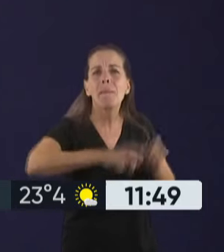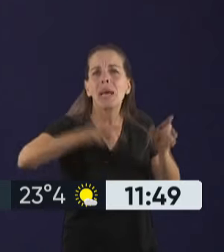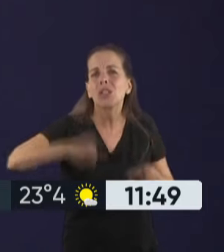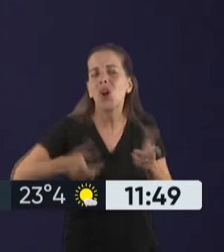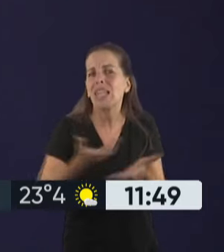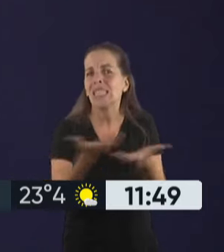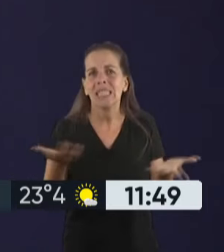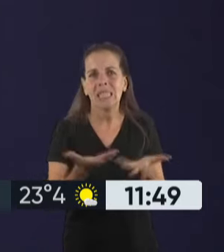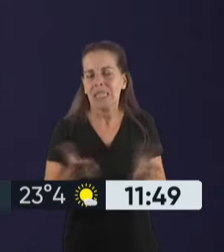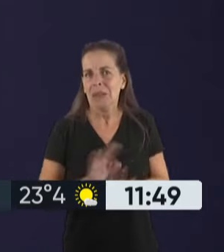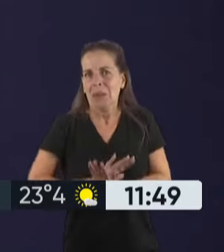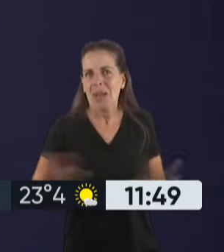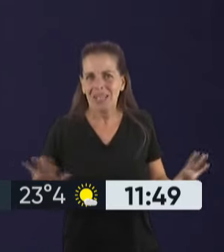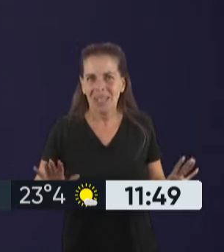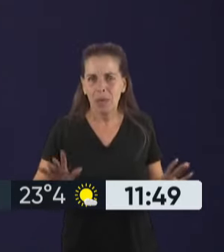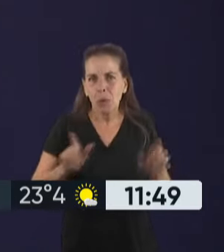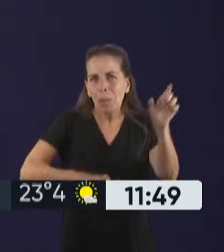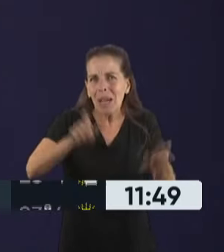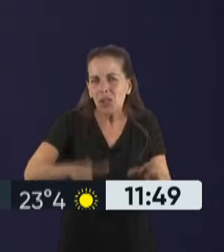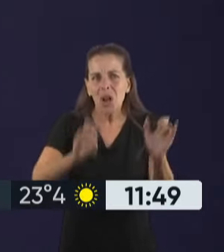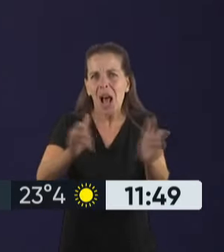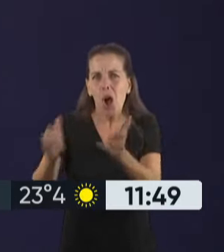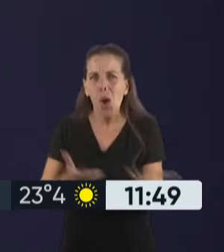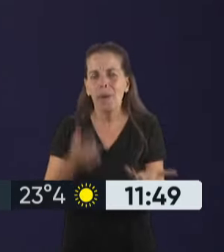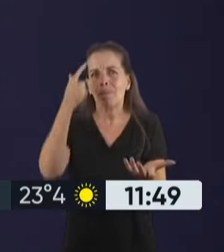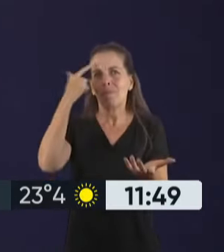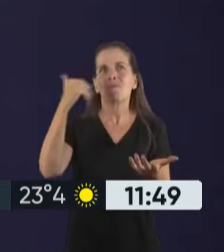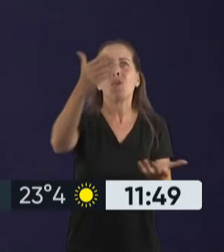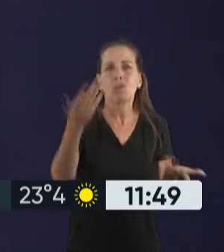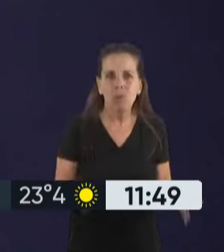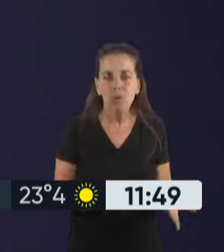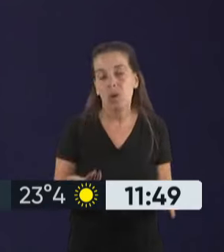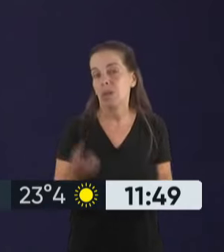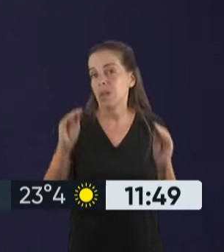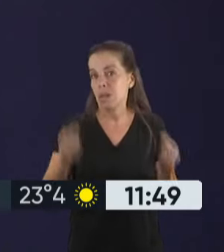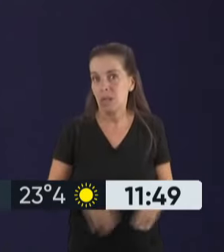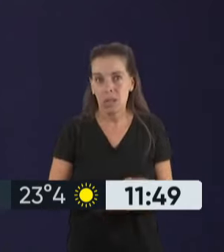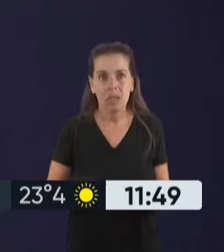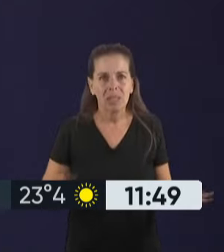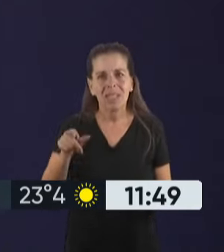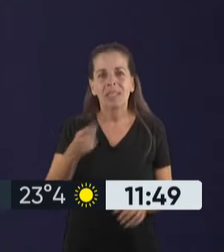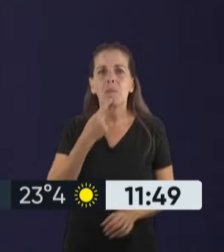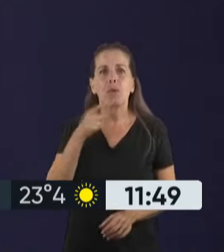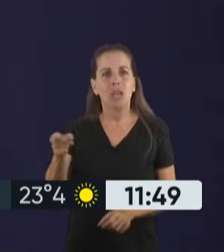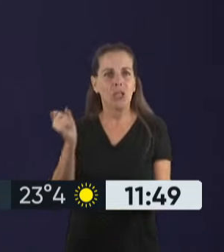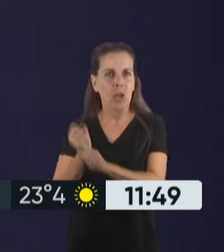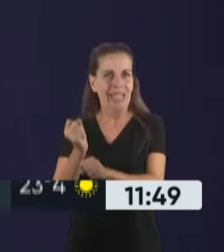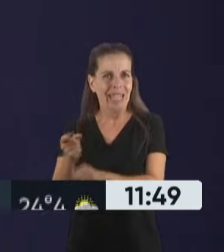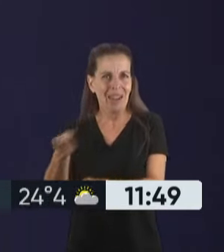puntual además con todo un futuro por por delante Imagínate que estaba trabajando